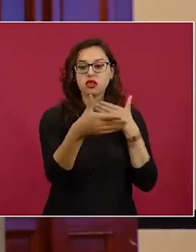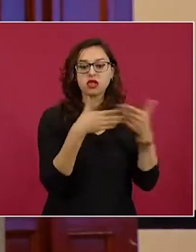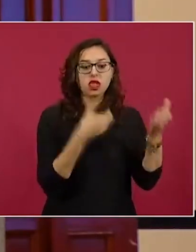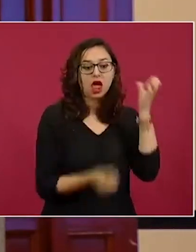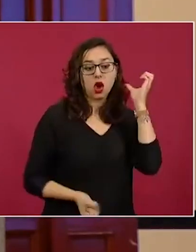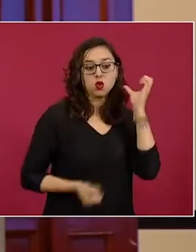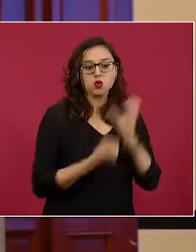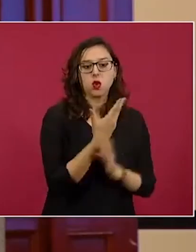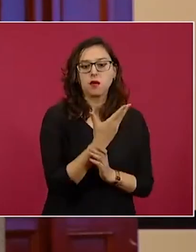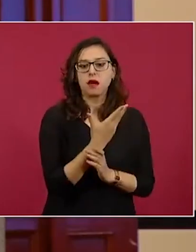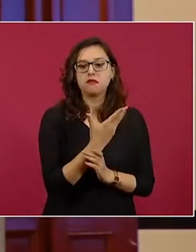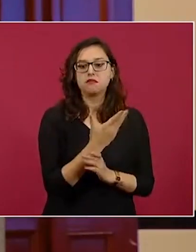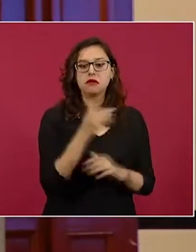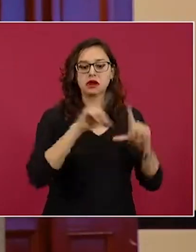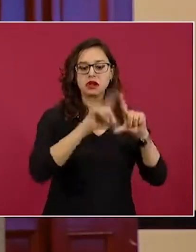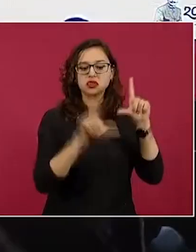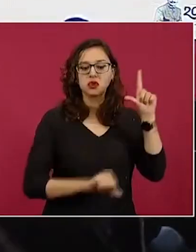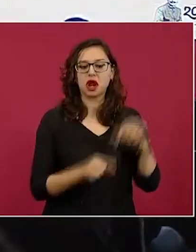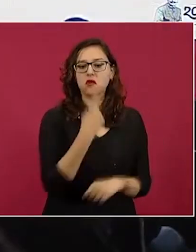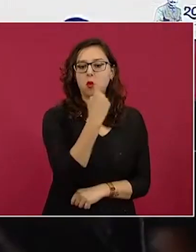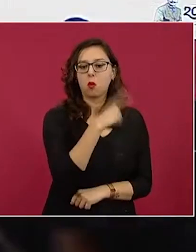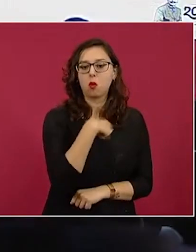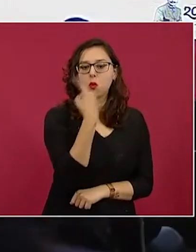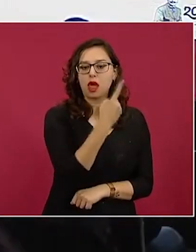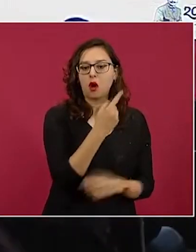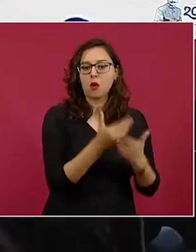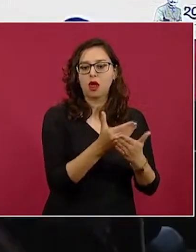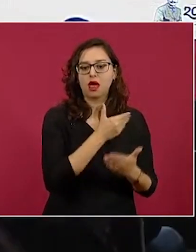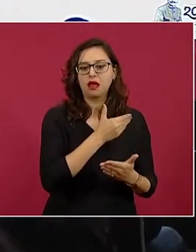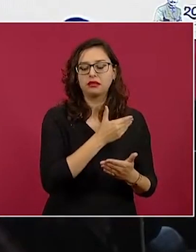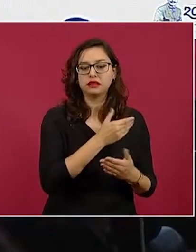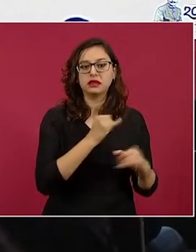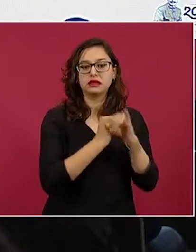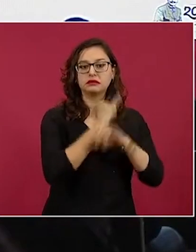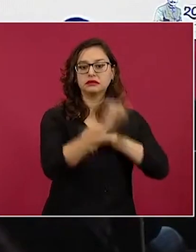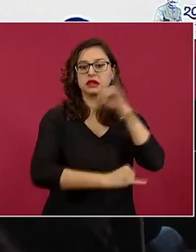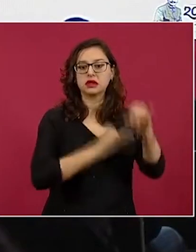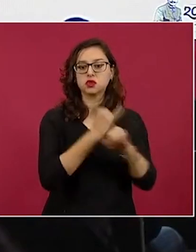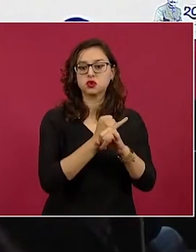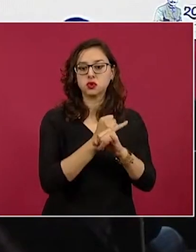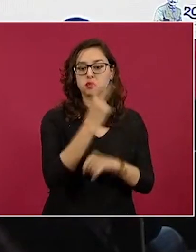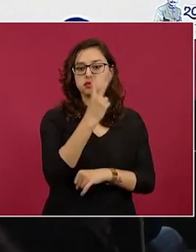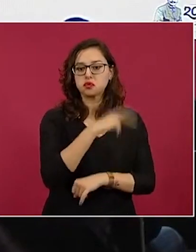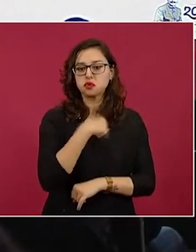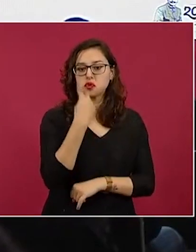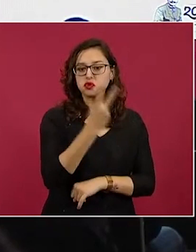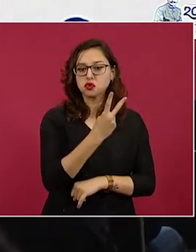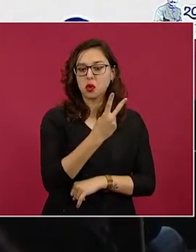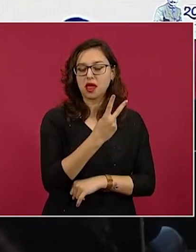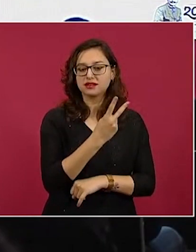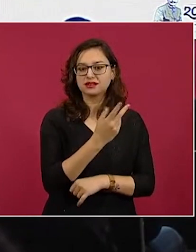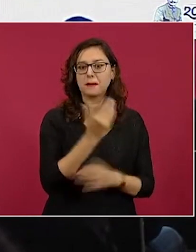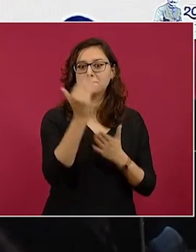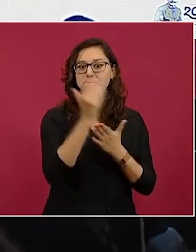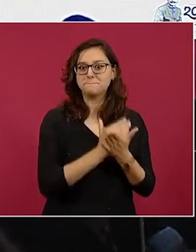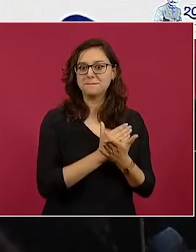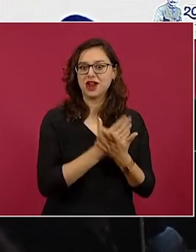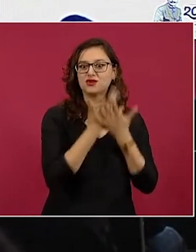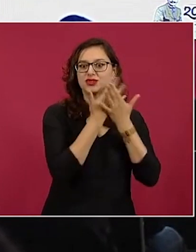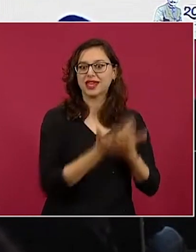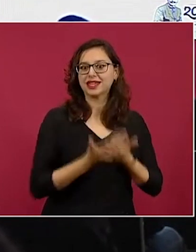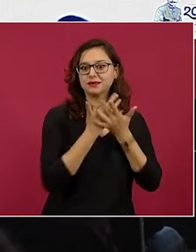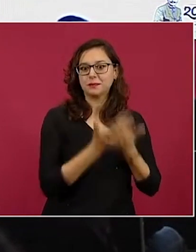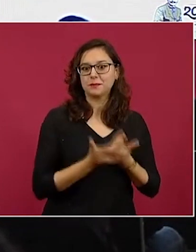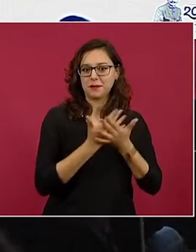de más al aeropuerto Felipe Ángeles será compensado con los tiempos de espera que estén en el